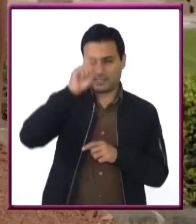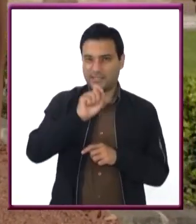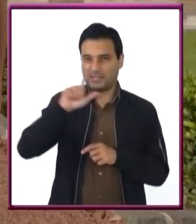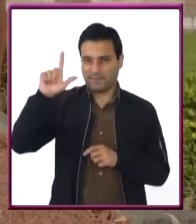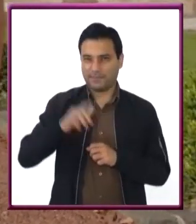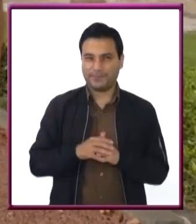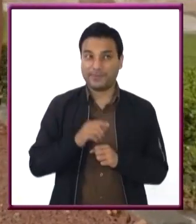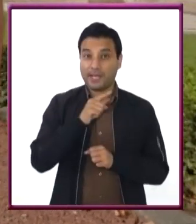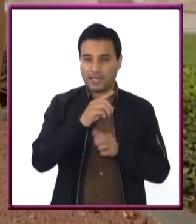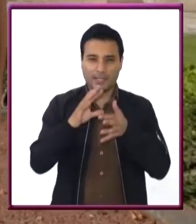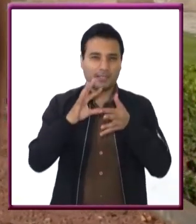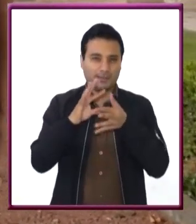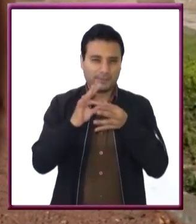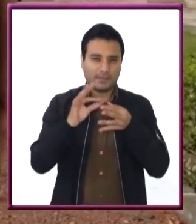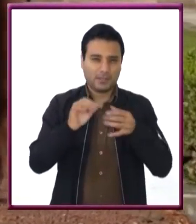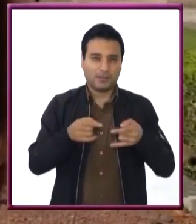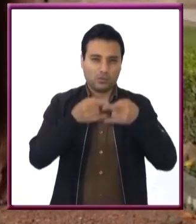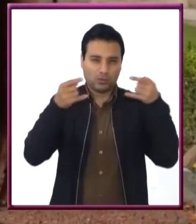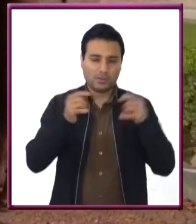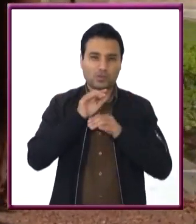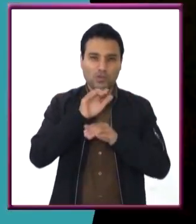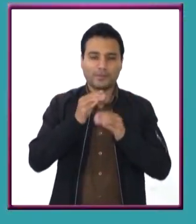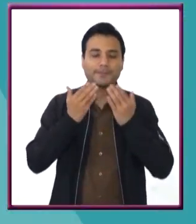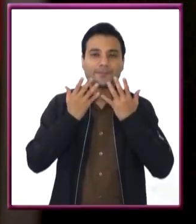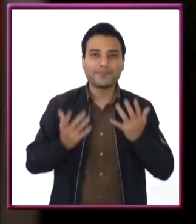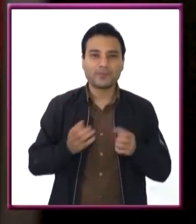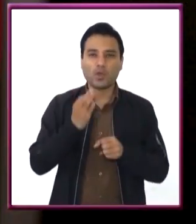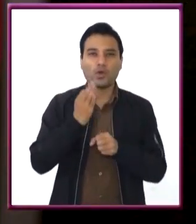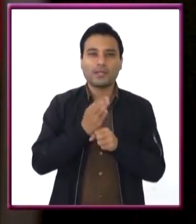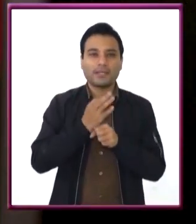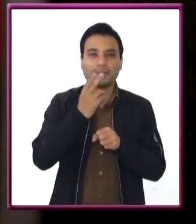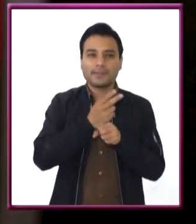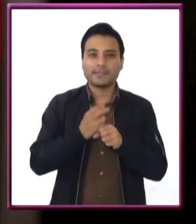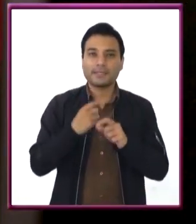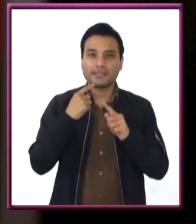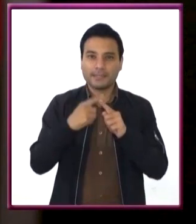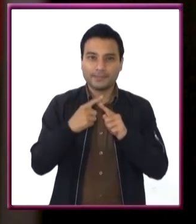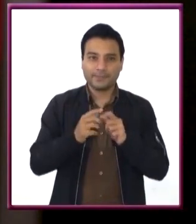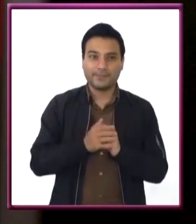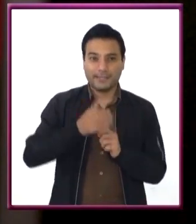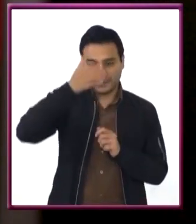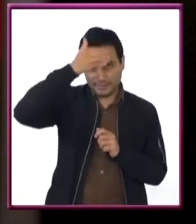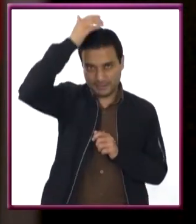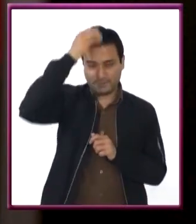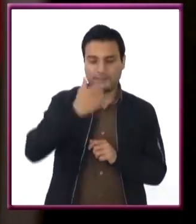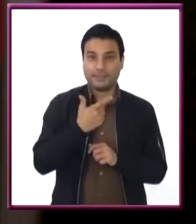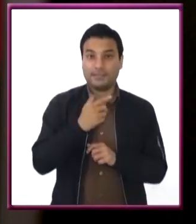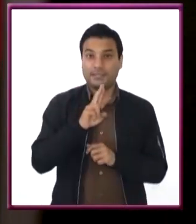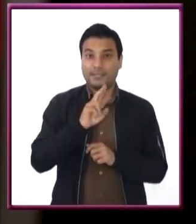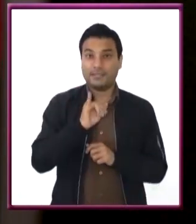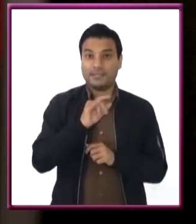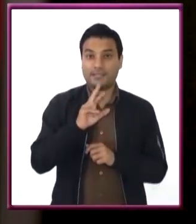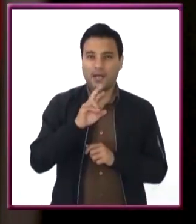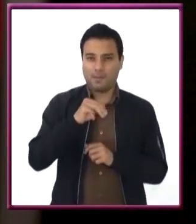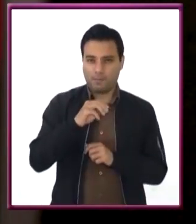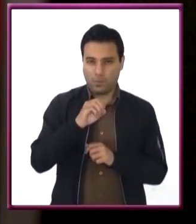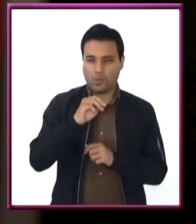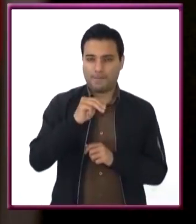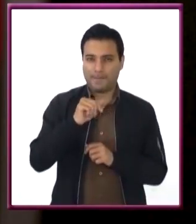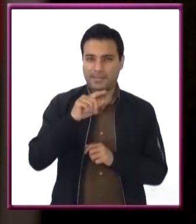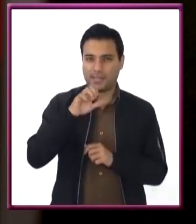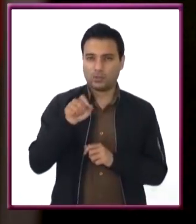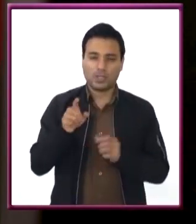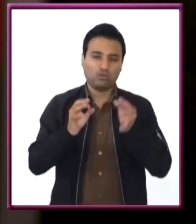sobre las aportaciones de Leonardo al mundo culinario. El día de hoy tenemos como invitado al chef Guillermo Mateos. Él